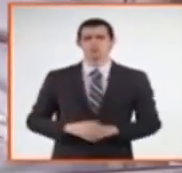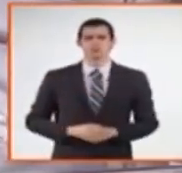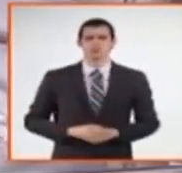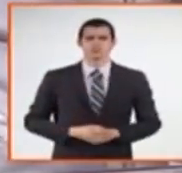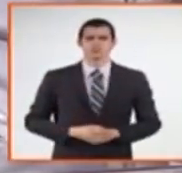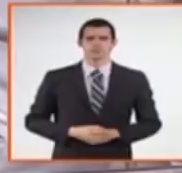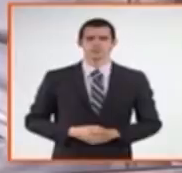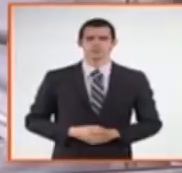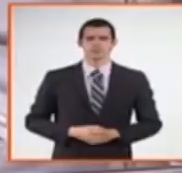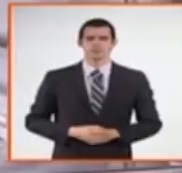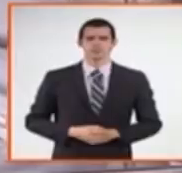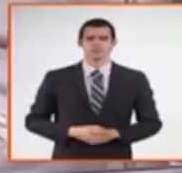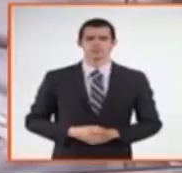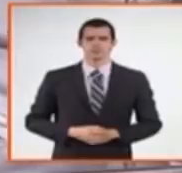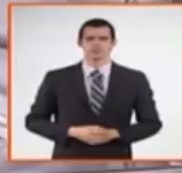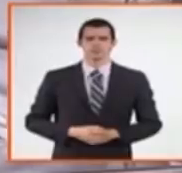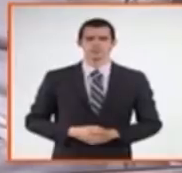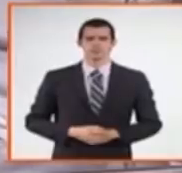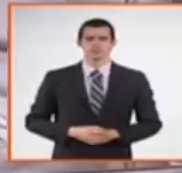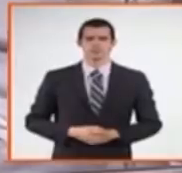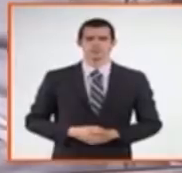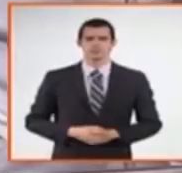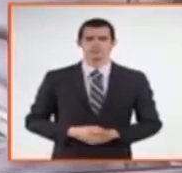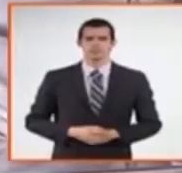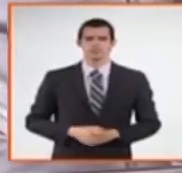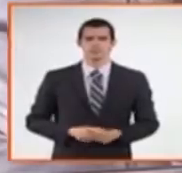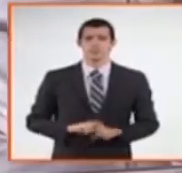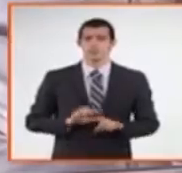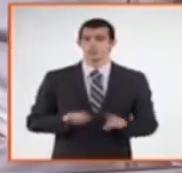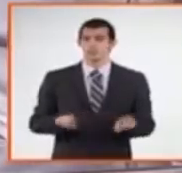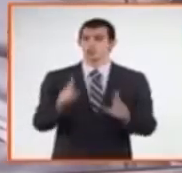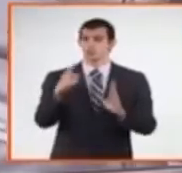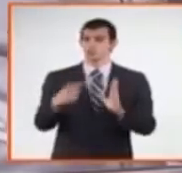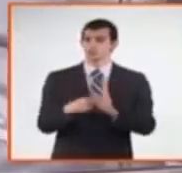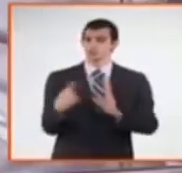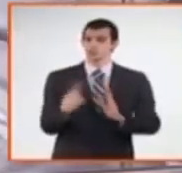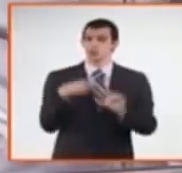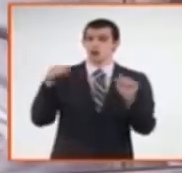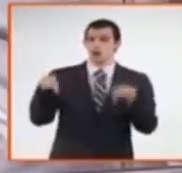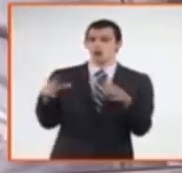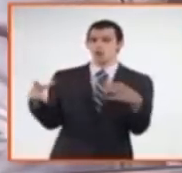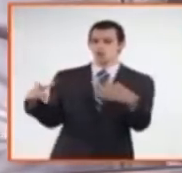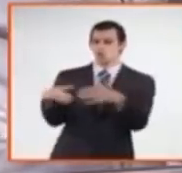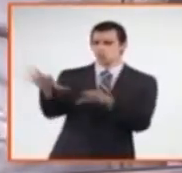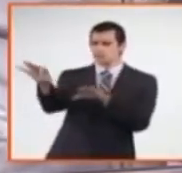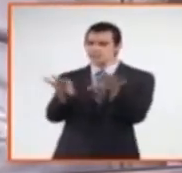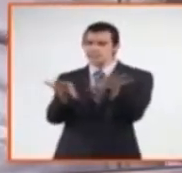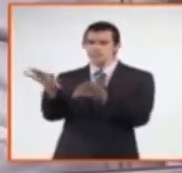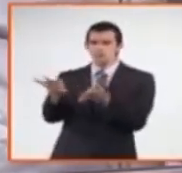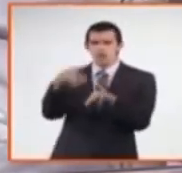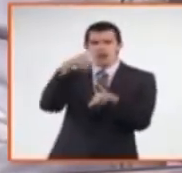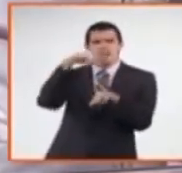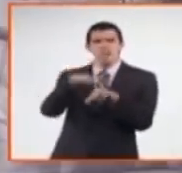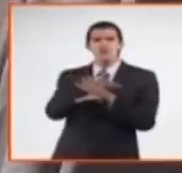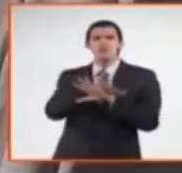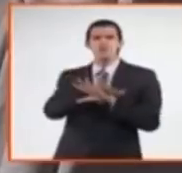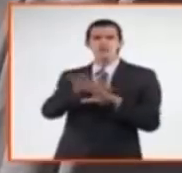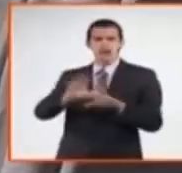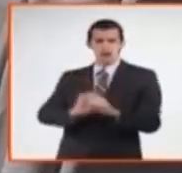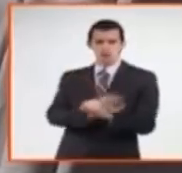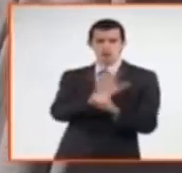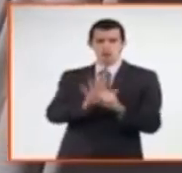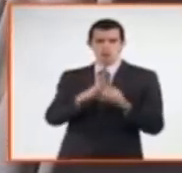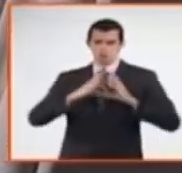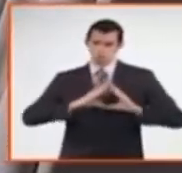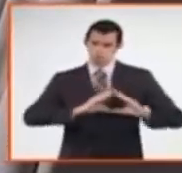estamos creando de suero de los convalecientes pediátricos realmente como norma es inferior y por lo tanto si vas a pasar rebelde con la zona sí y